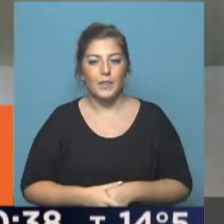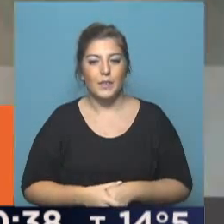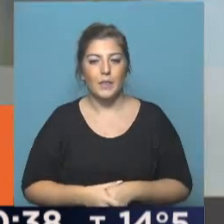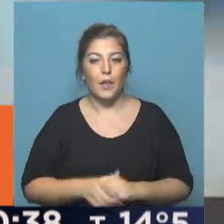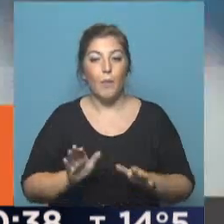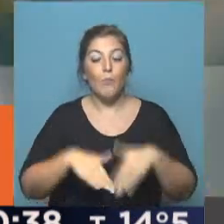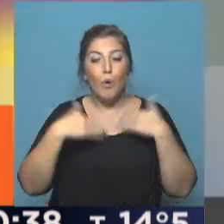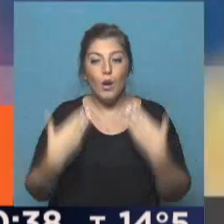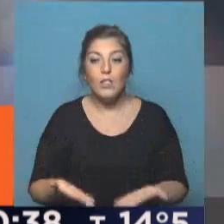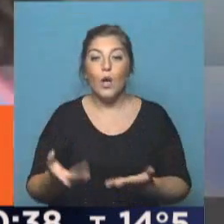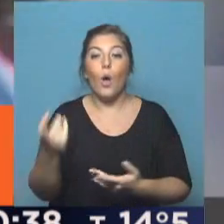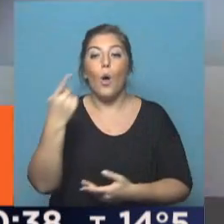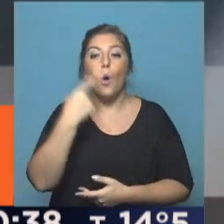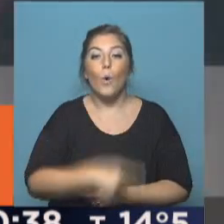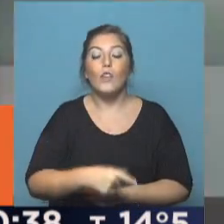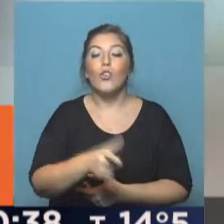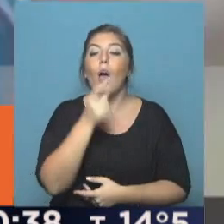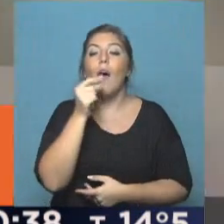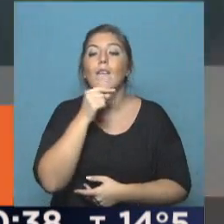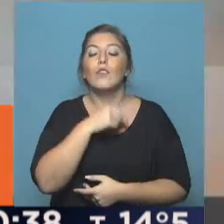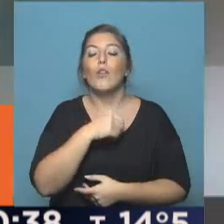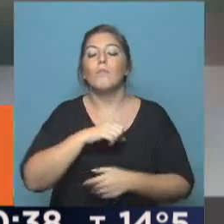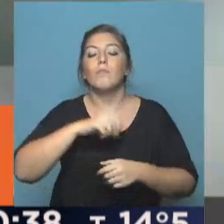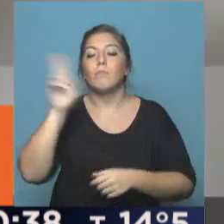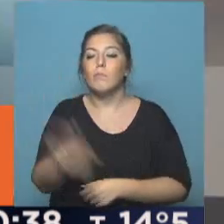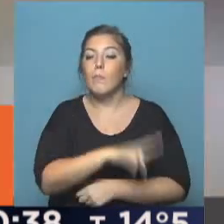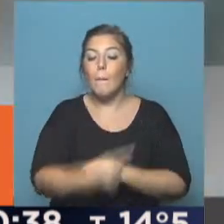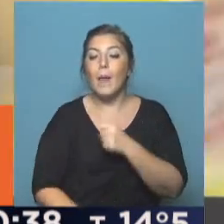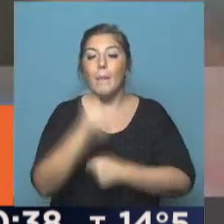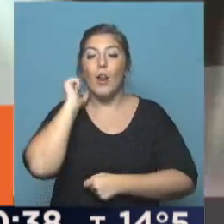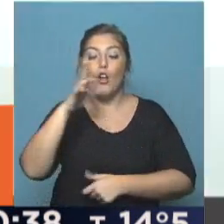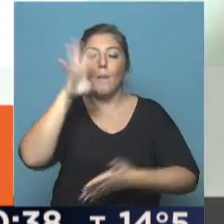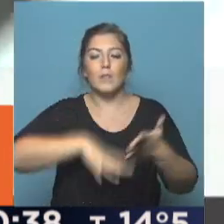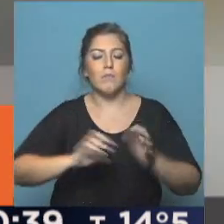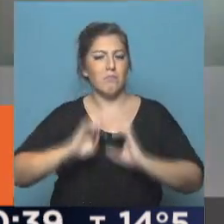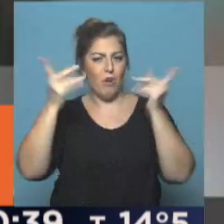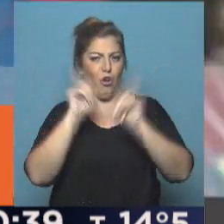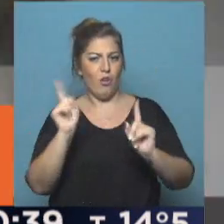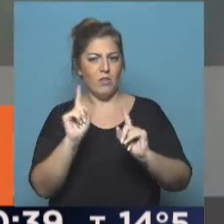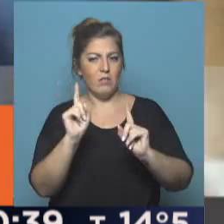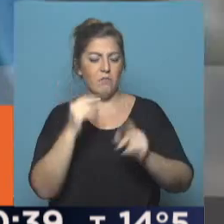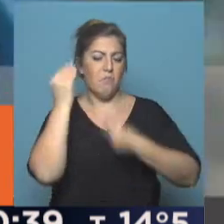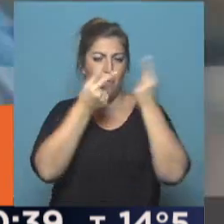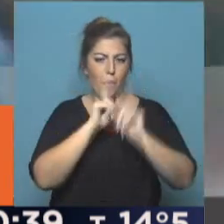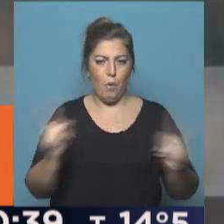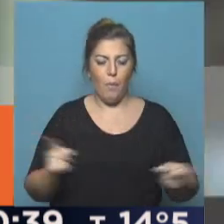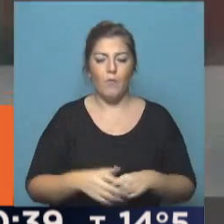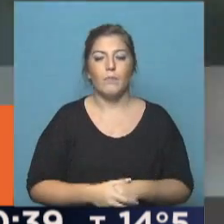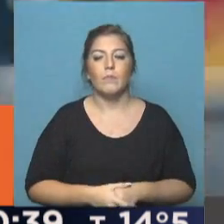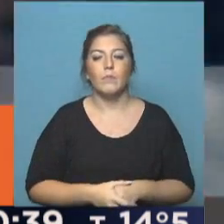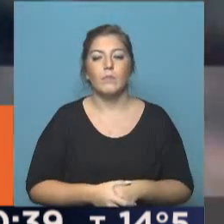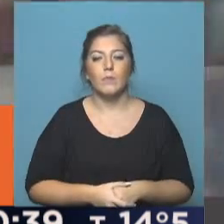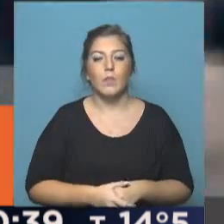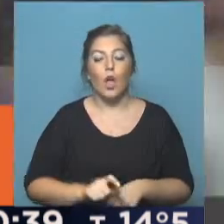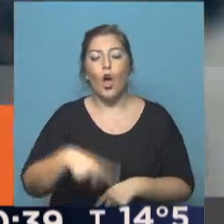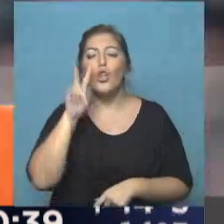Por eso, cuando el árbitro anuló su primer gol con el FC Barcelona, Messi no se enfadó. No se preocupó. Donde otros